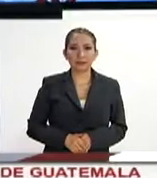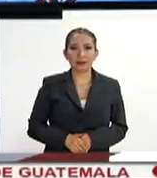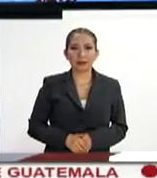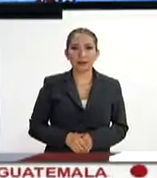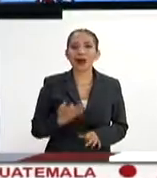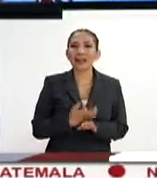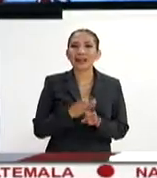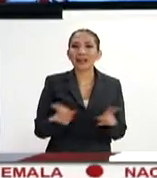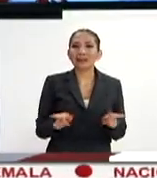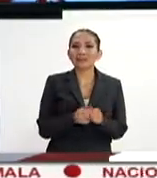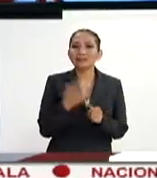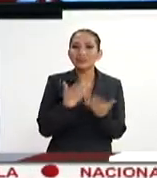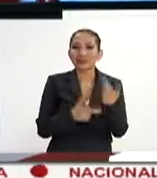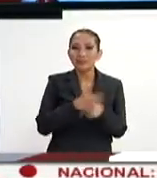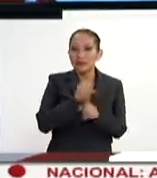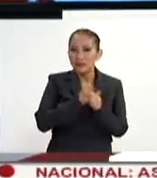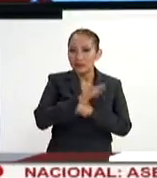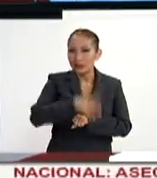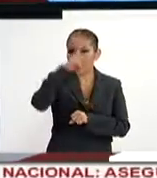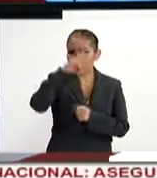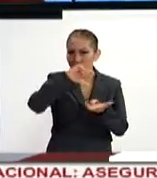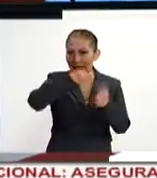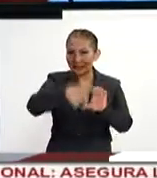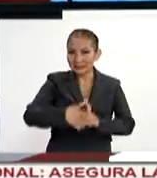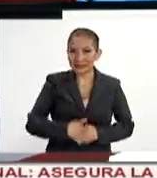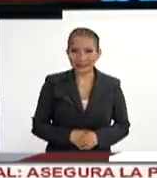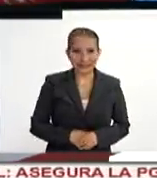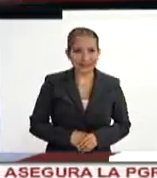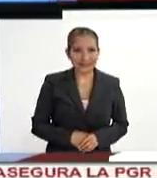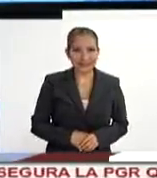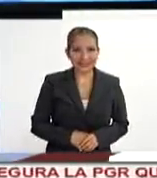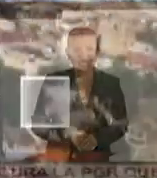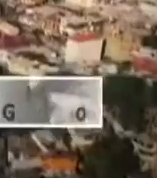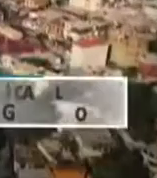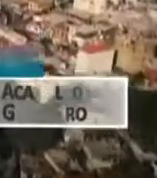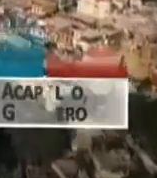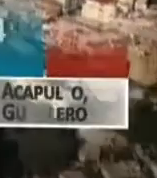Es momento de hacer una pausa, regresamos con más información. Esto es México al Día.